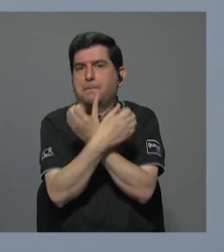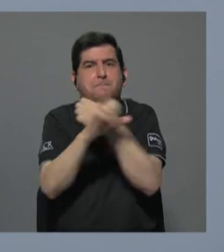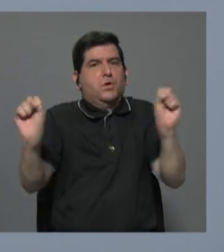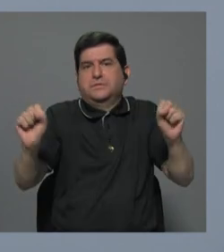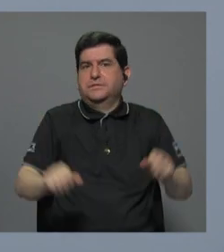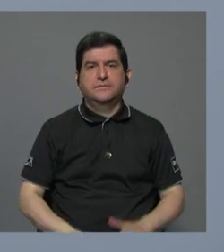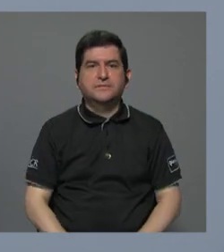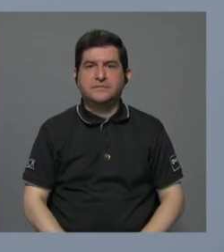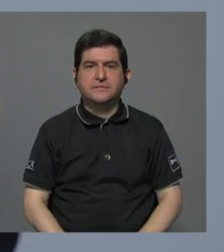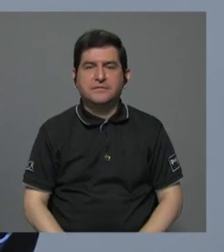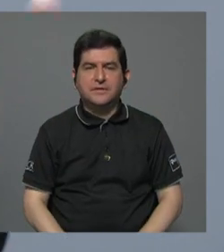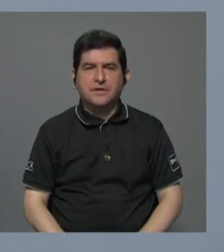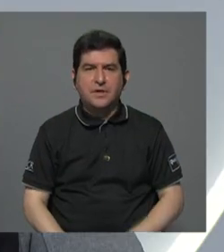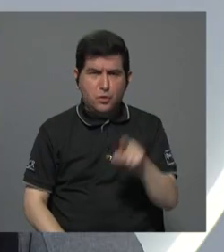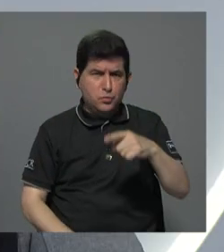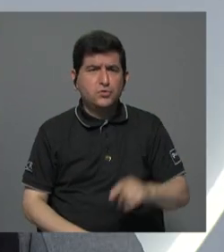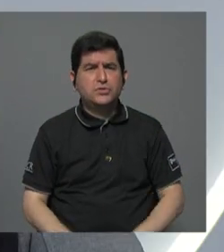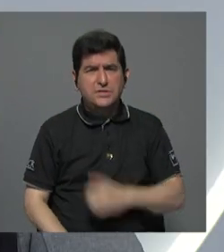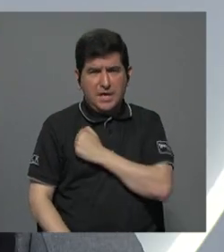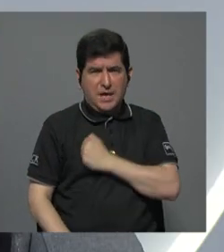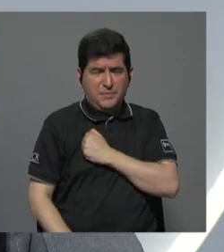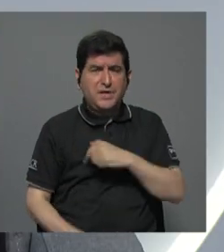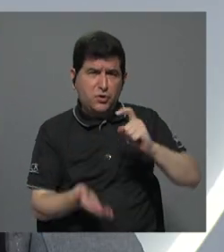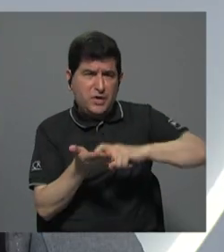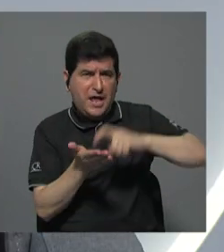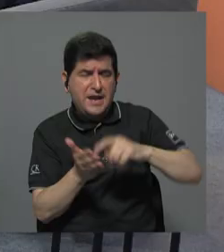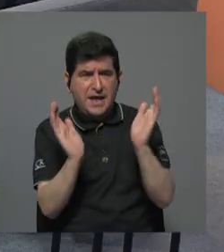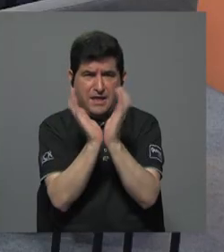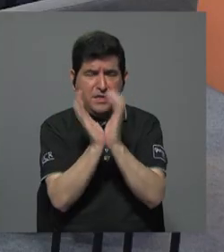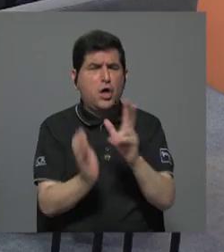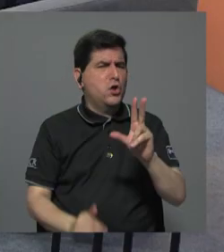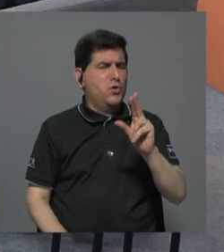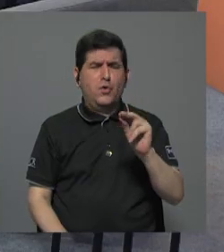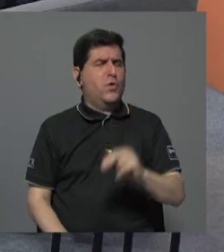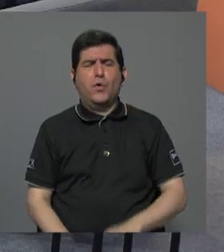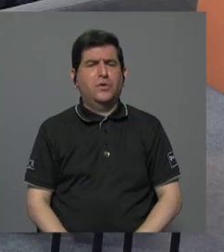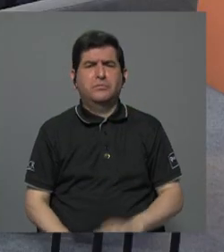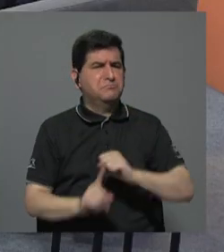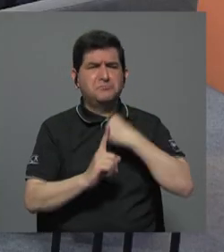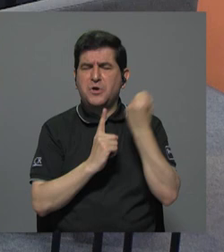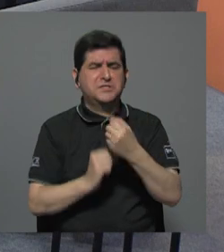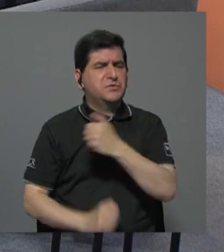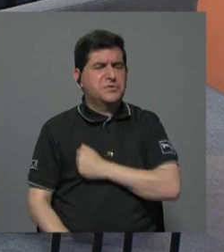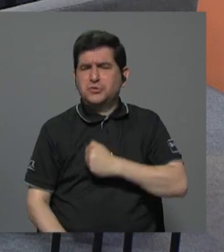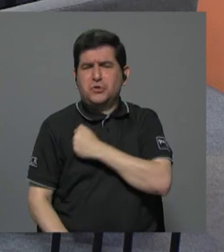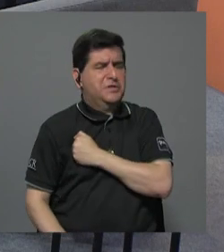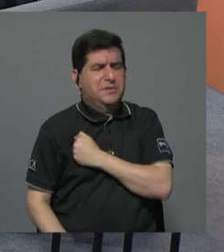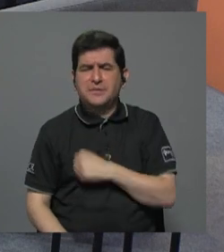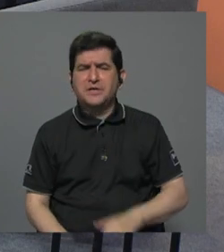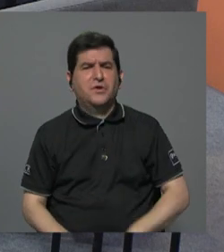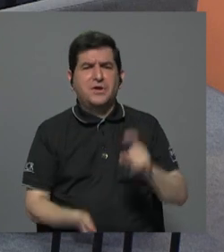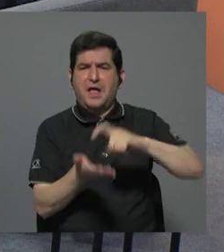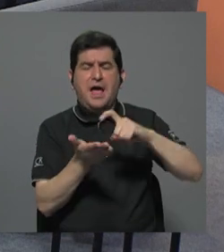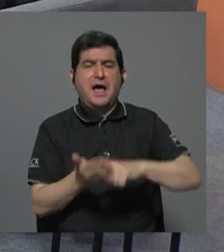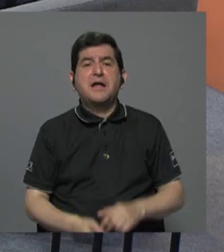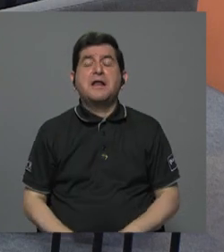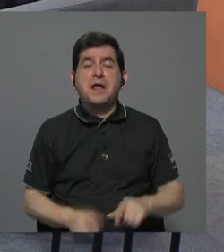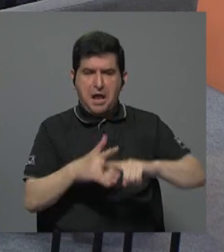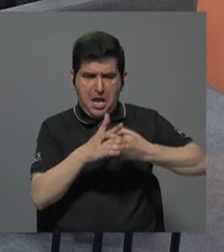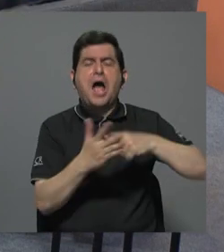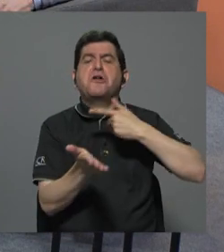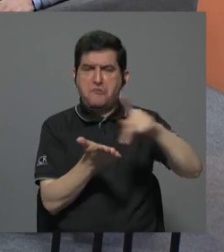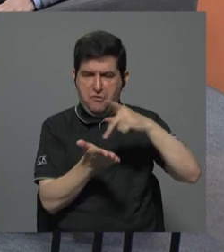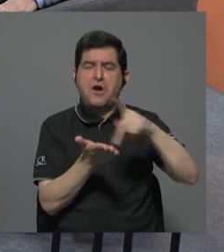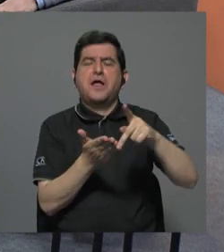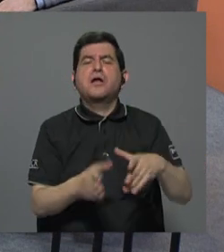si nosotros no se abandonarían las deudas del proyecto no no no es un asunto de condonación sencillamente puede ser un asunto de reglas de pago y